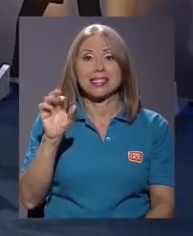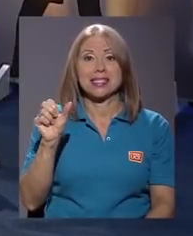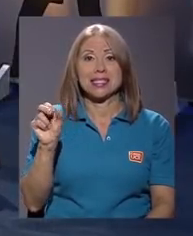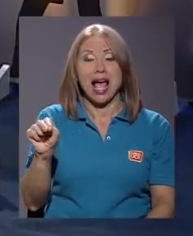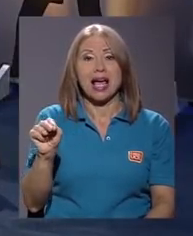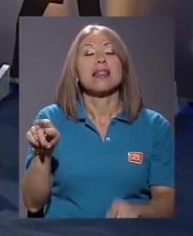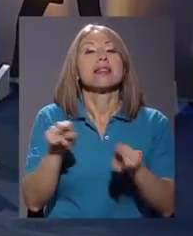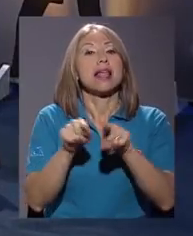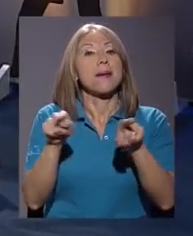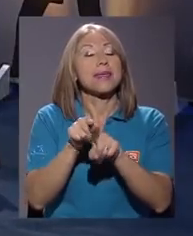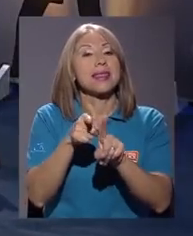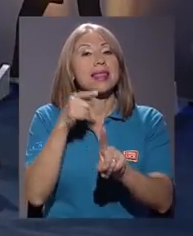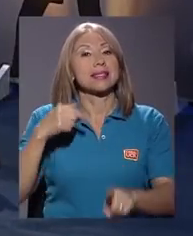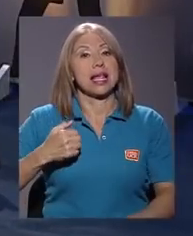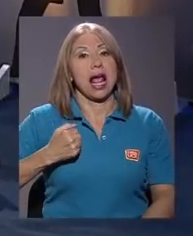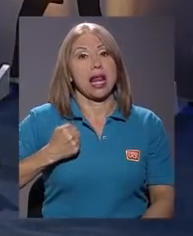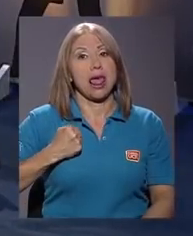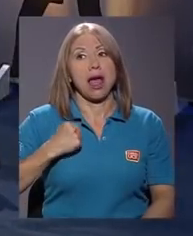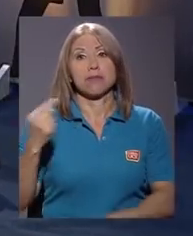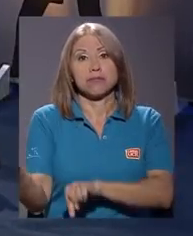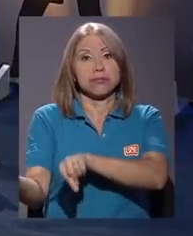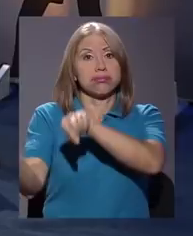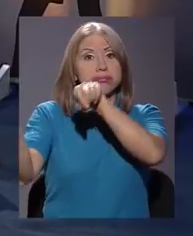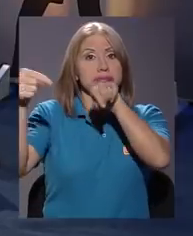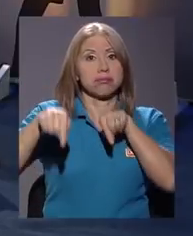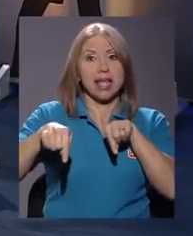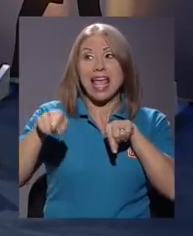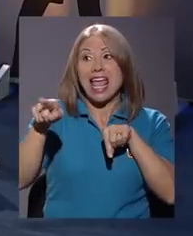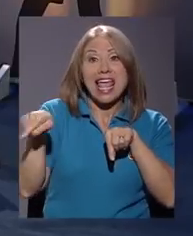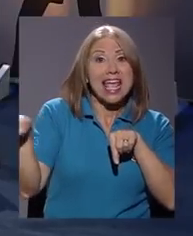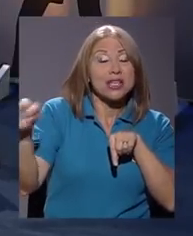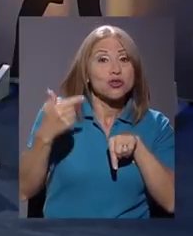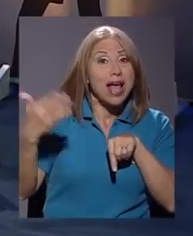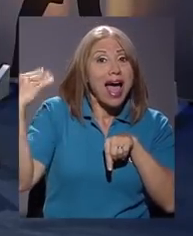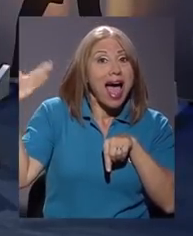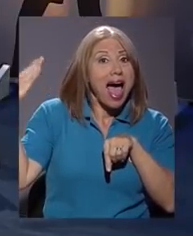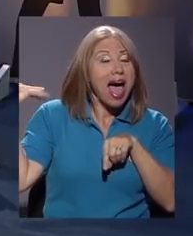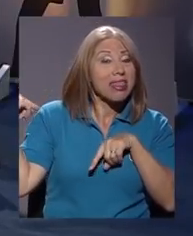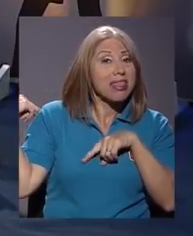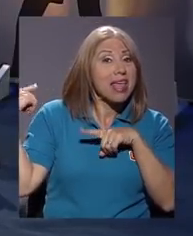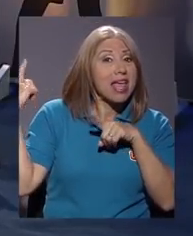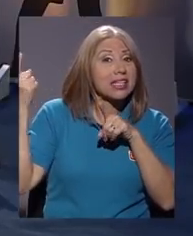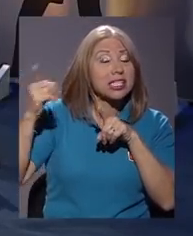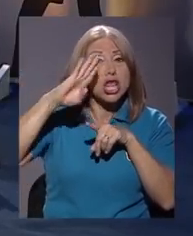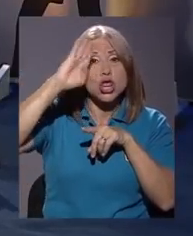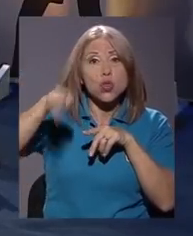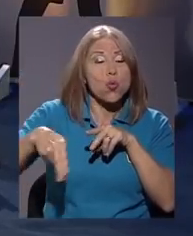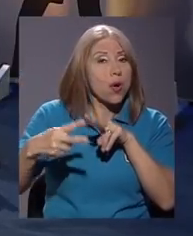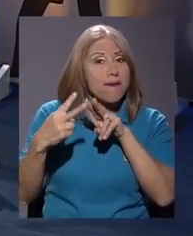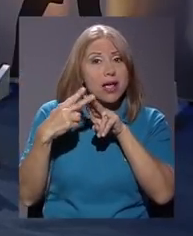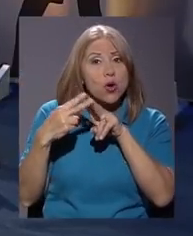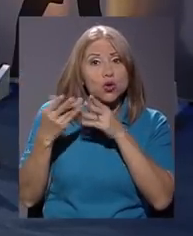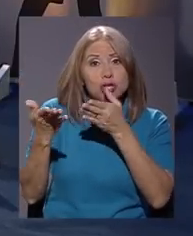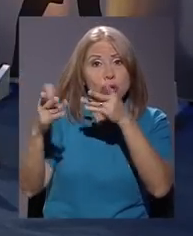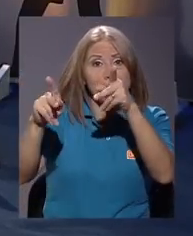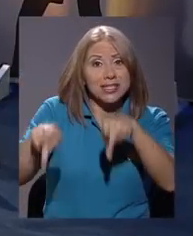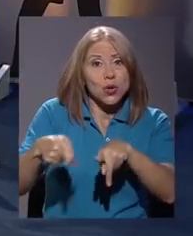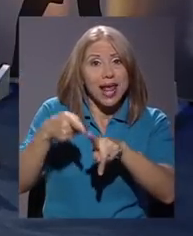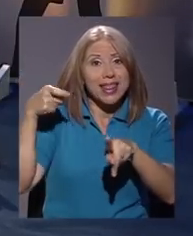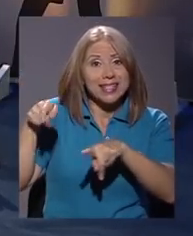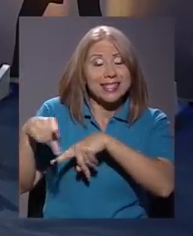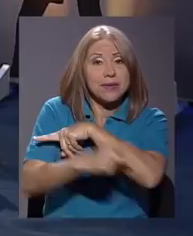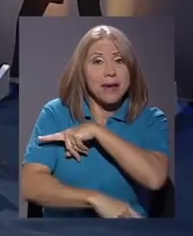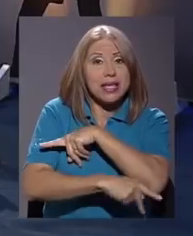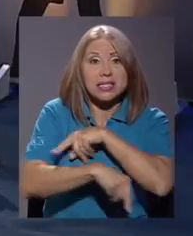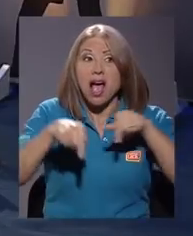Canadá que nunca habían conocido a alguien de de verdad de esa nacionalidad mucha gente aquí en Costa Rica